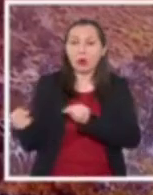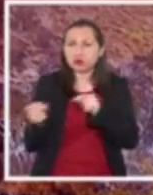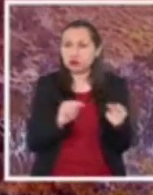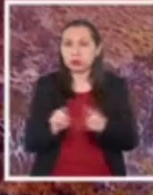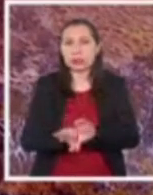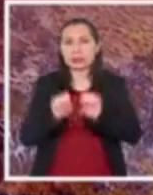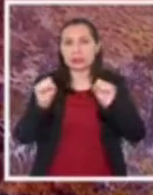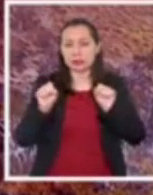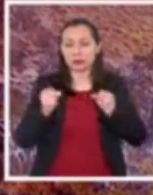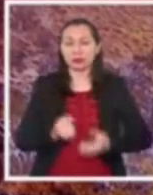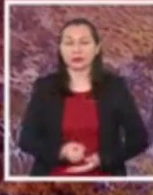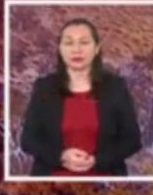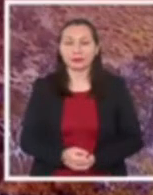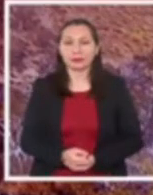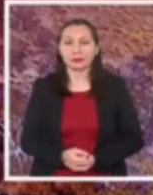debate